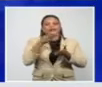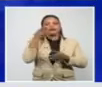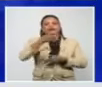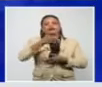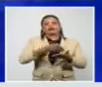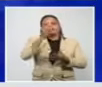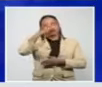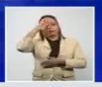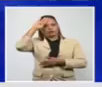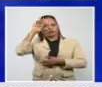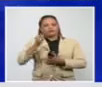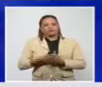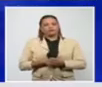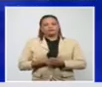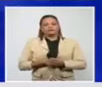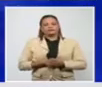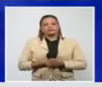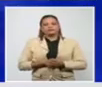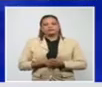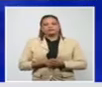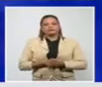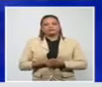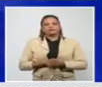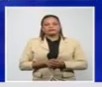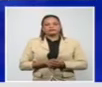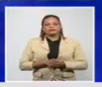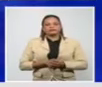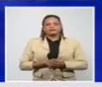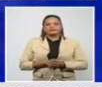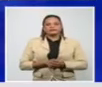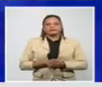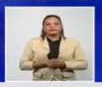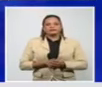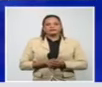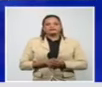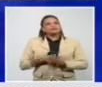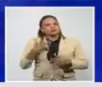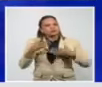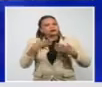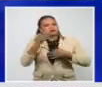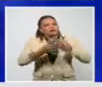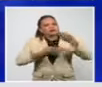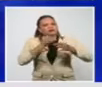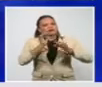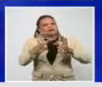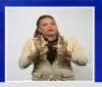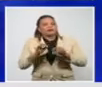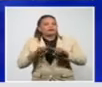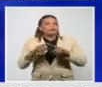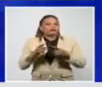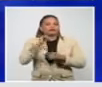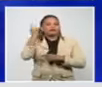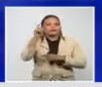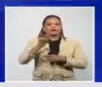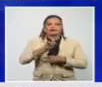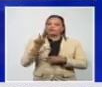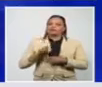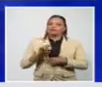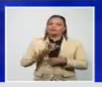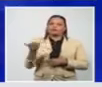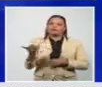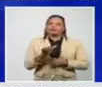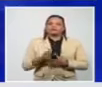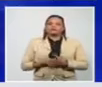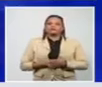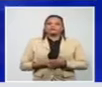embargo, se mantiene, y me alegro lo hayas dicho, Gisela, porque también esa es una pregunta. Aunque